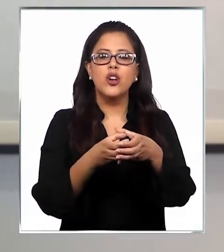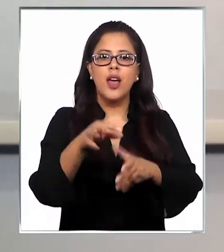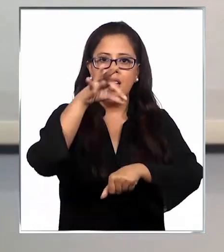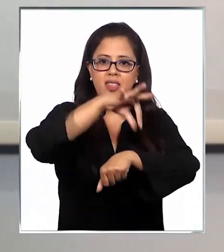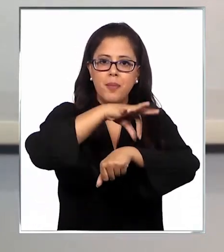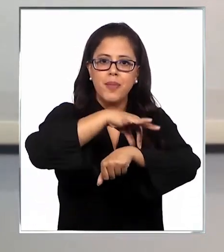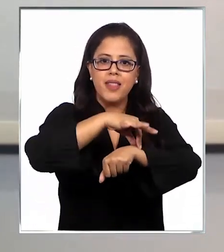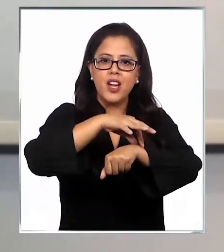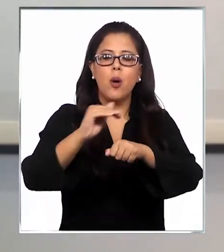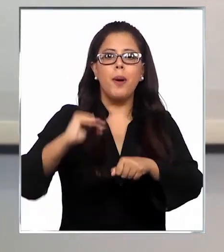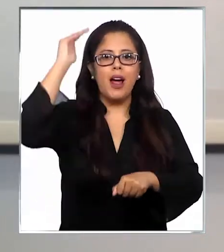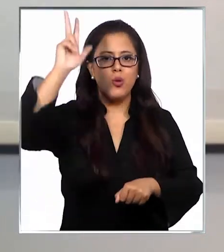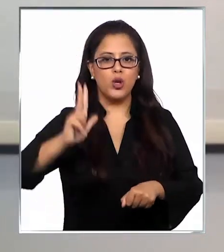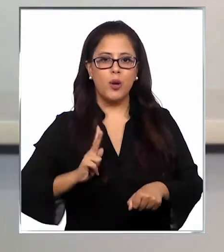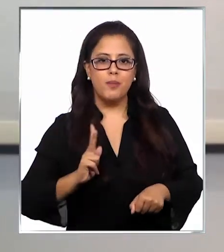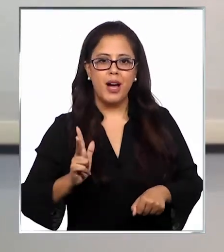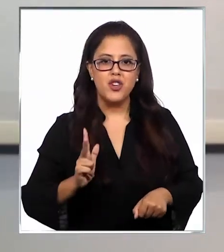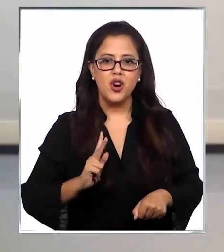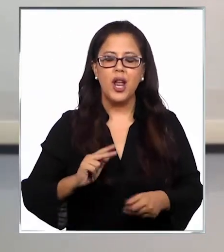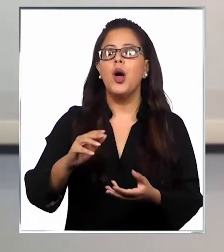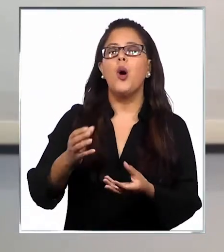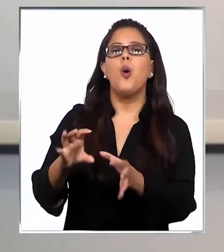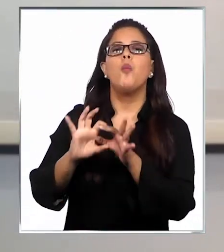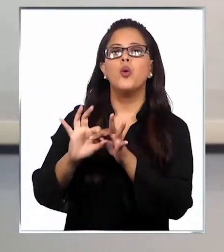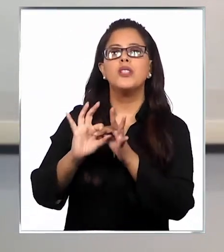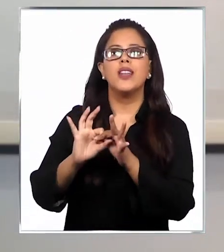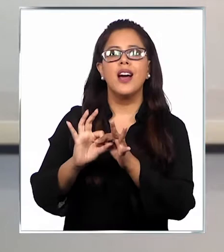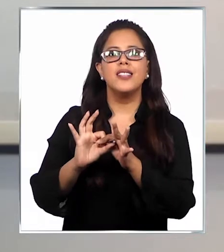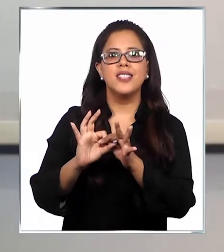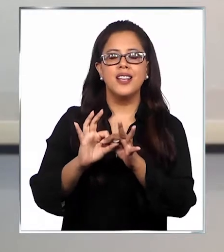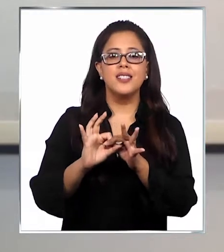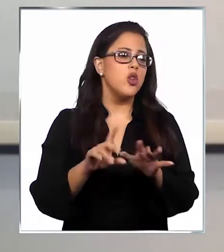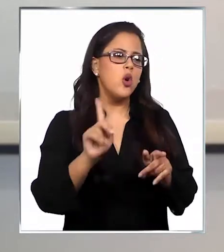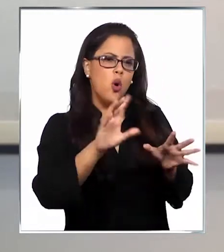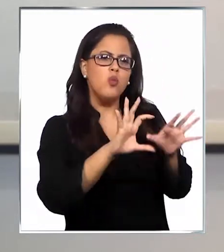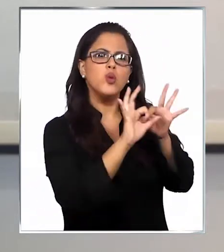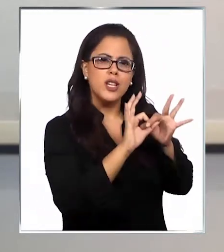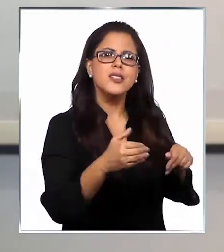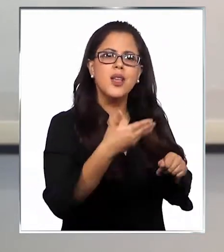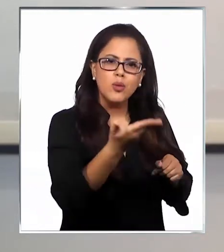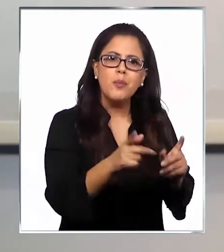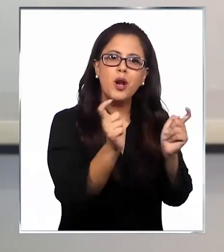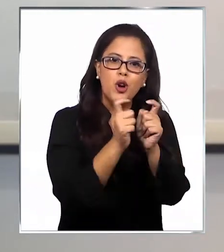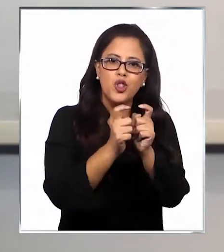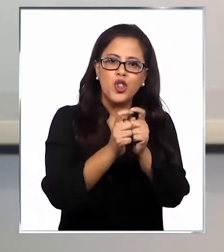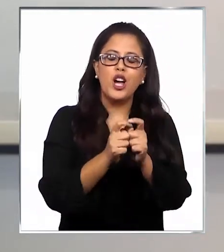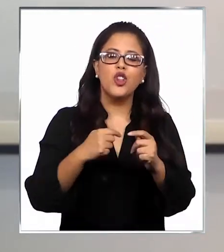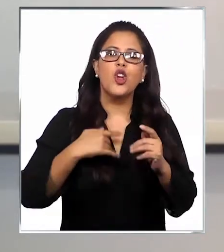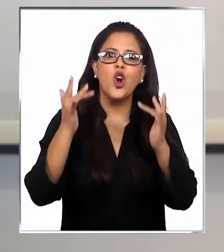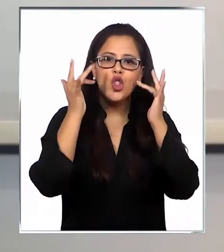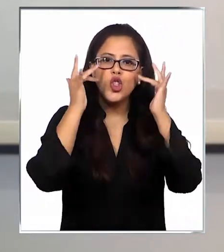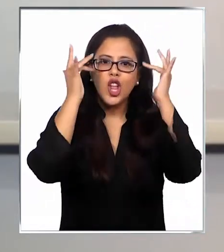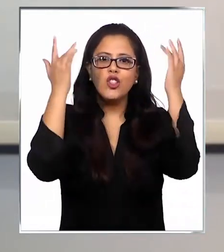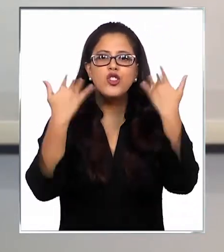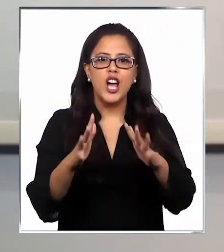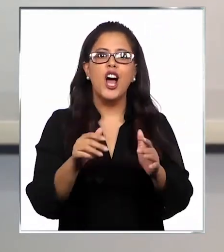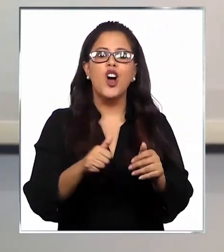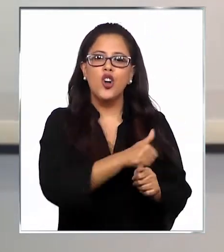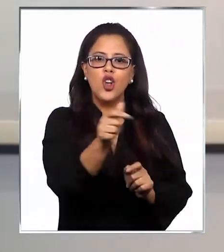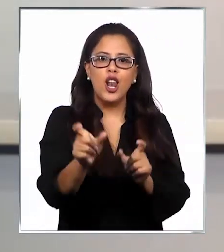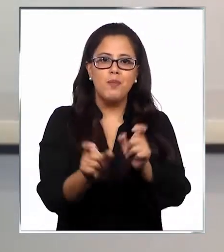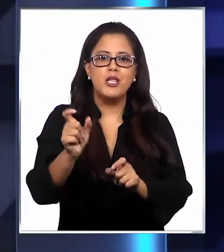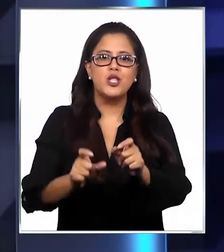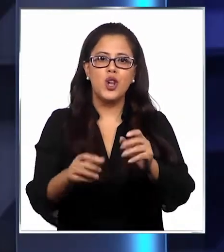por esta conversación. Un abrazo para usted. Hola, Scarlett. Muchas gracias por el contacto y muy contento de estar en este espacio con ustedes y con todas las regiones que están